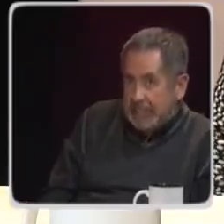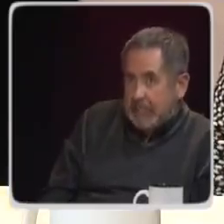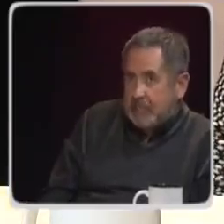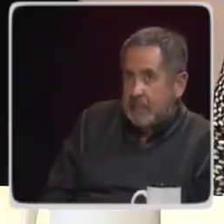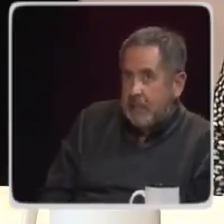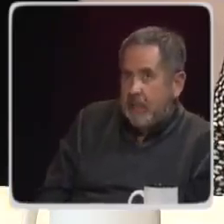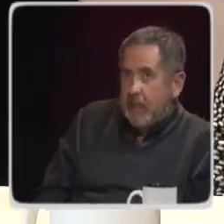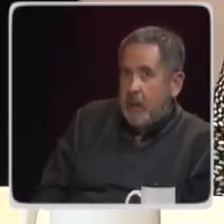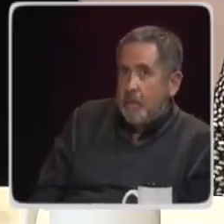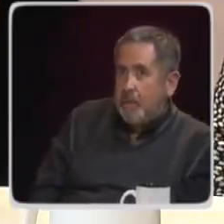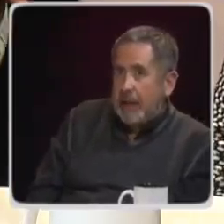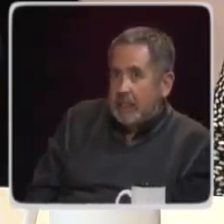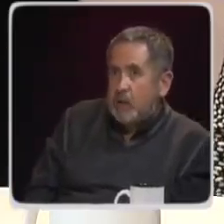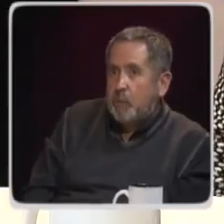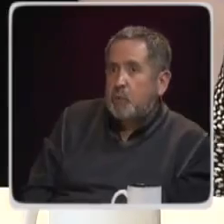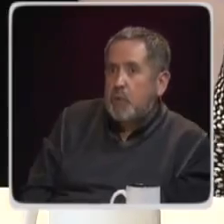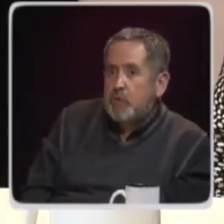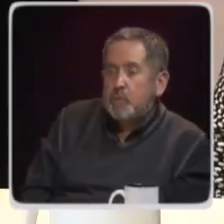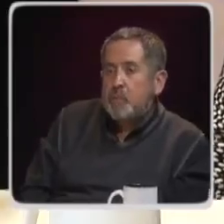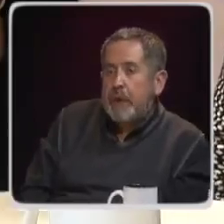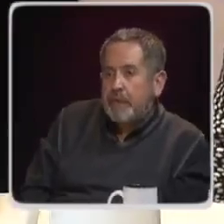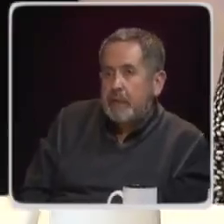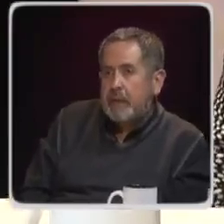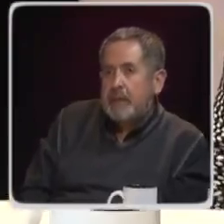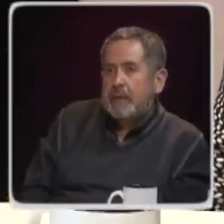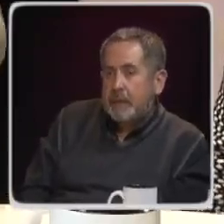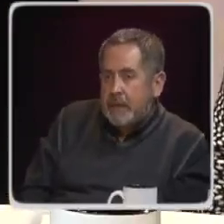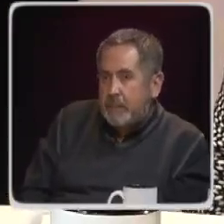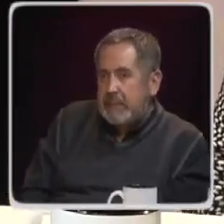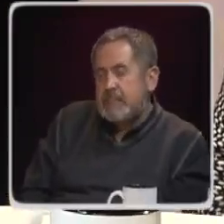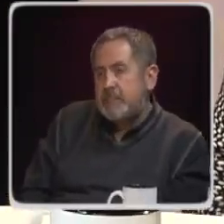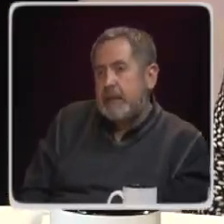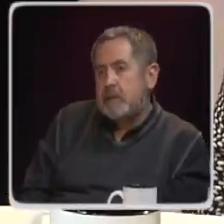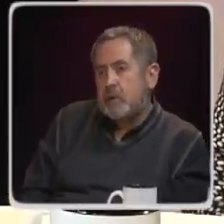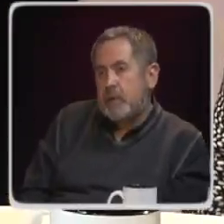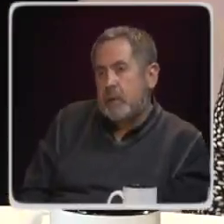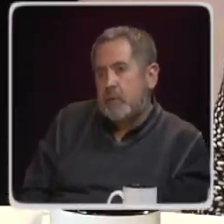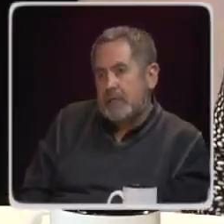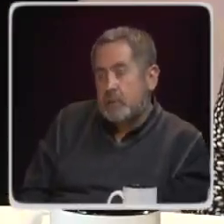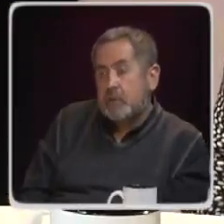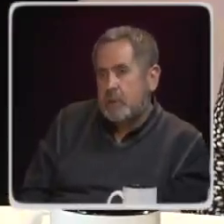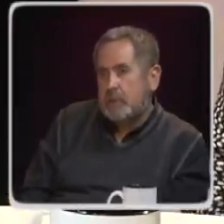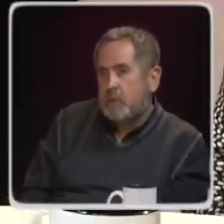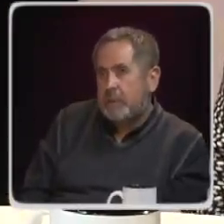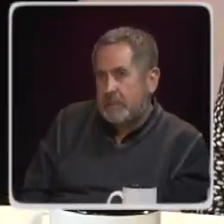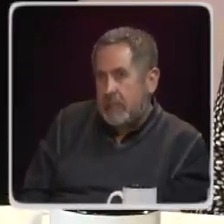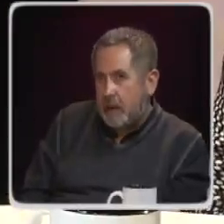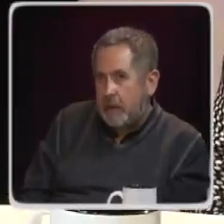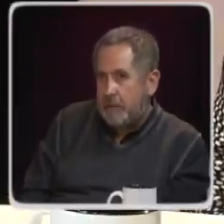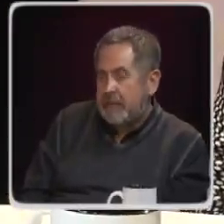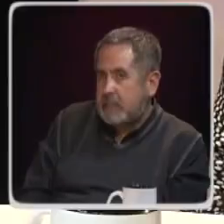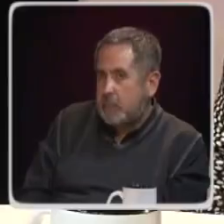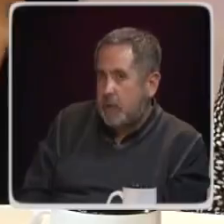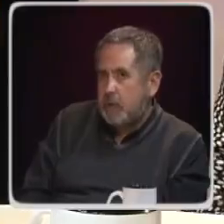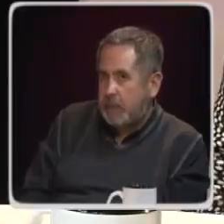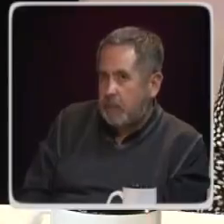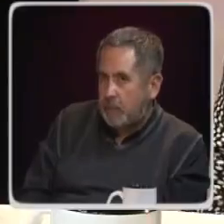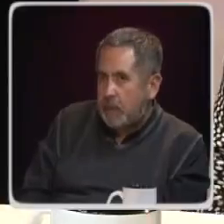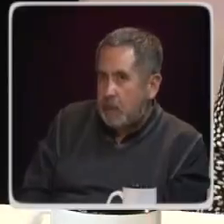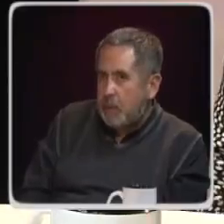tratan de tener esta sinergia de cuidar. Entonces, vamos caminando poco a poco hacia el mismo interés. Cuando